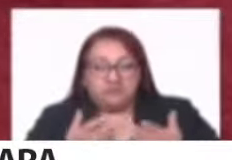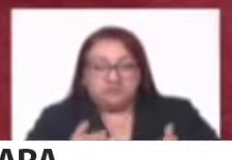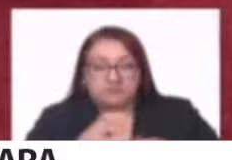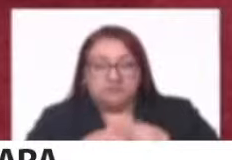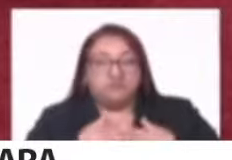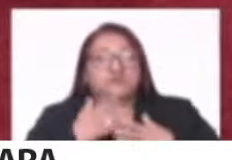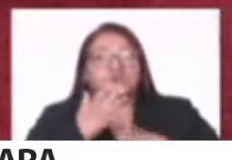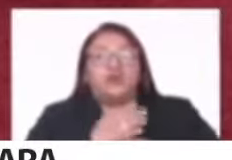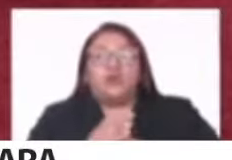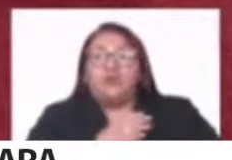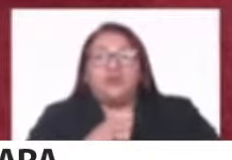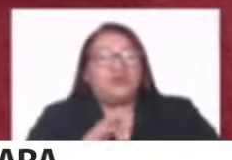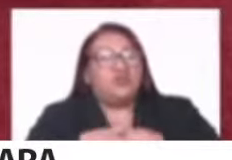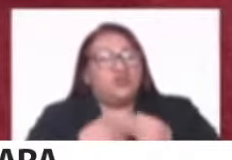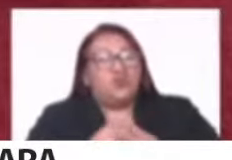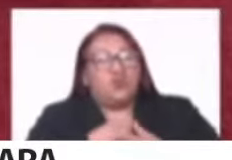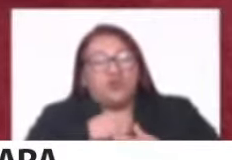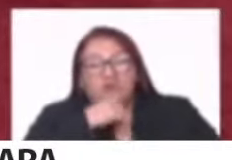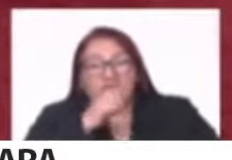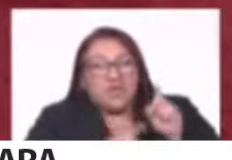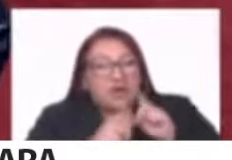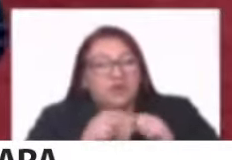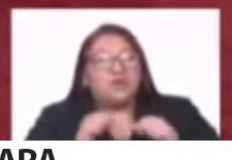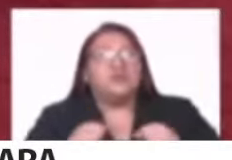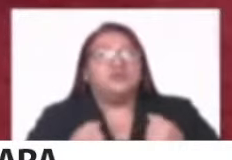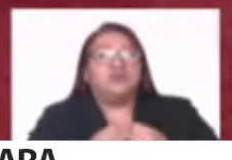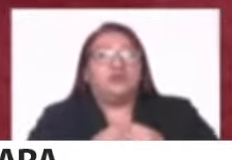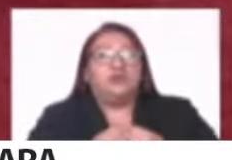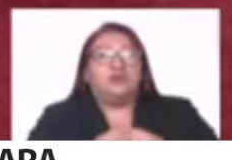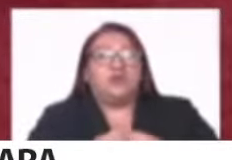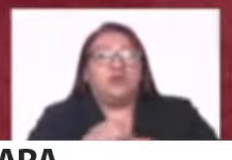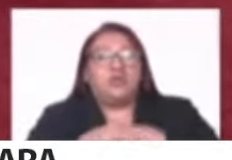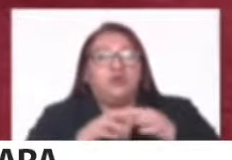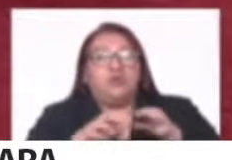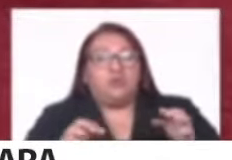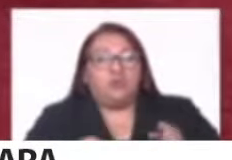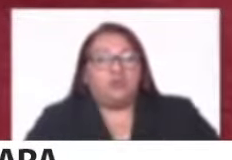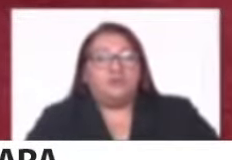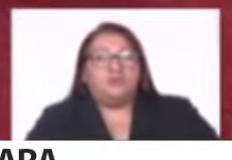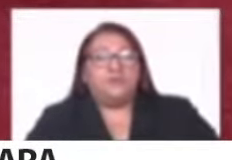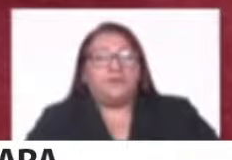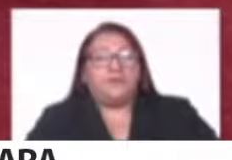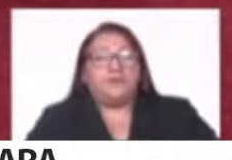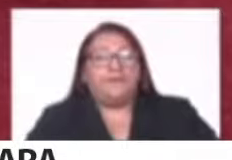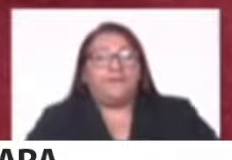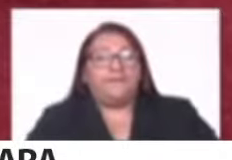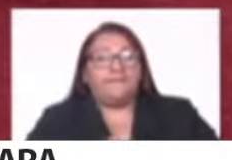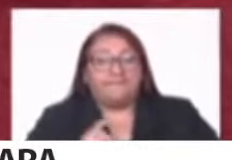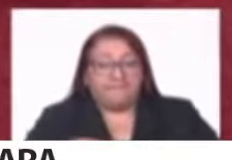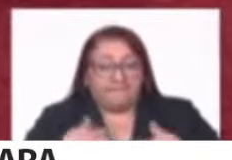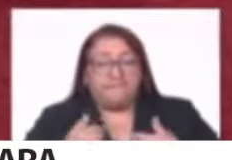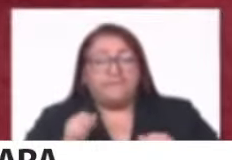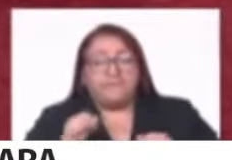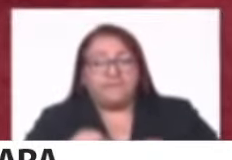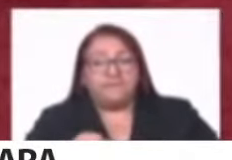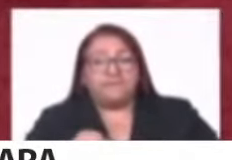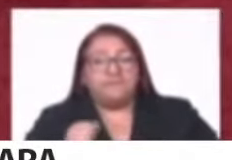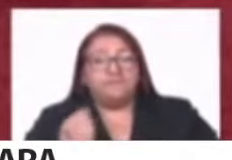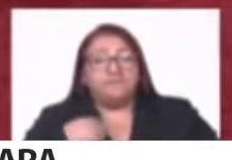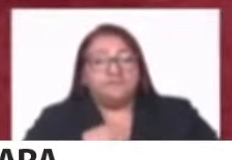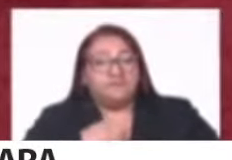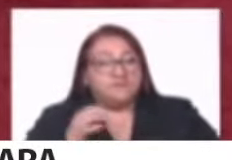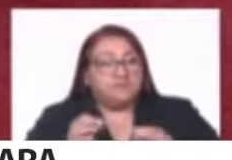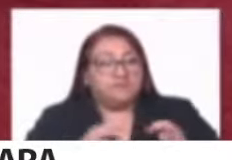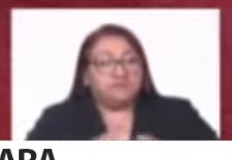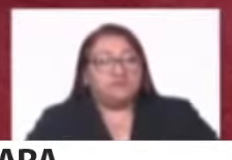a combatir los delitos y faltas que afectan a la población. Ello será posible, como lo venimos